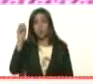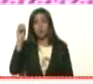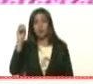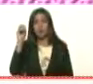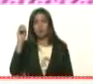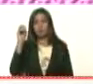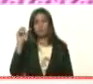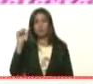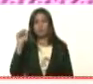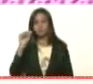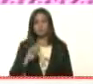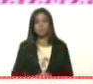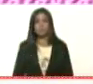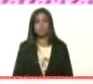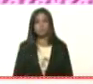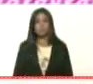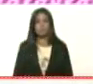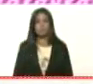Dícese